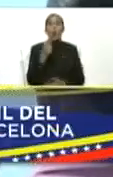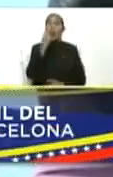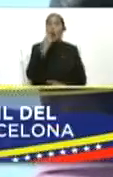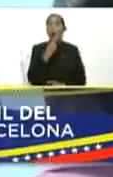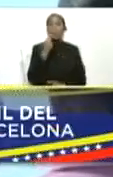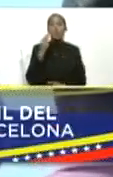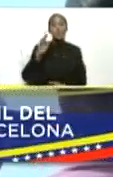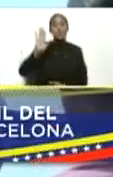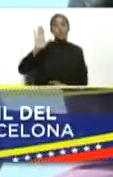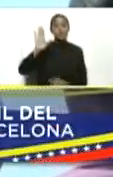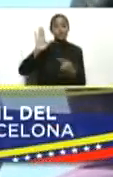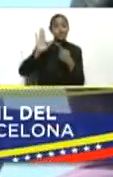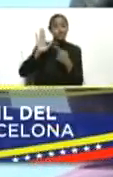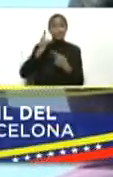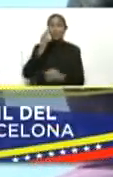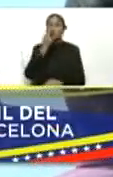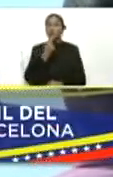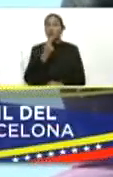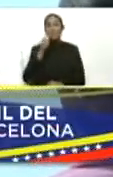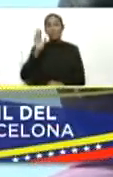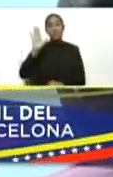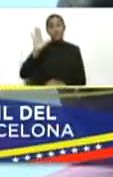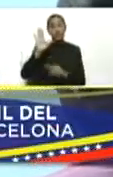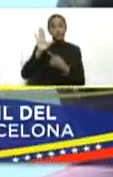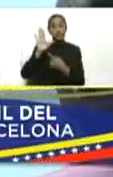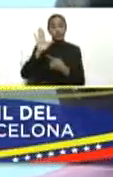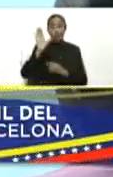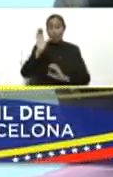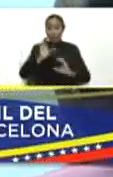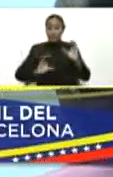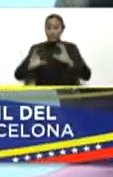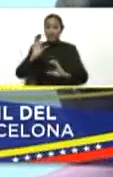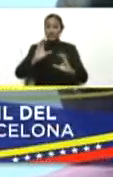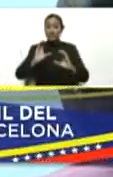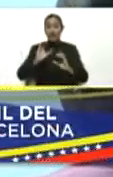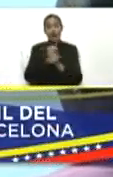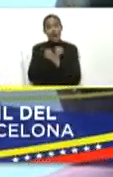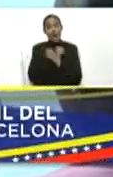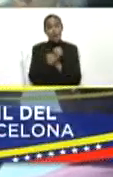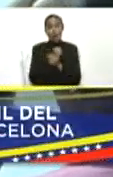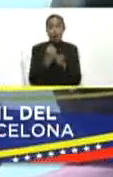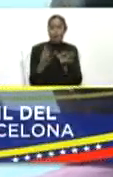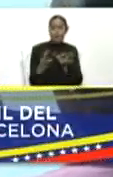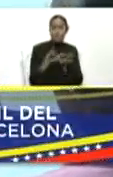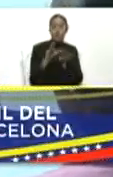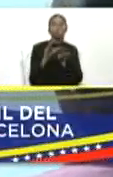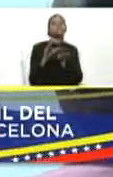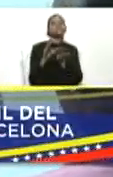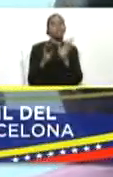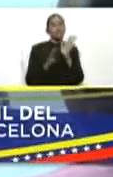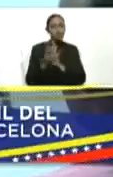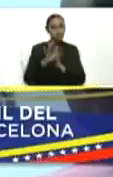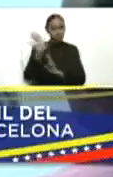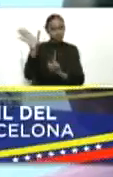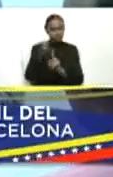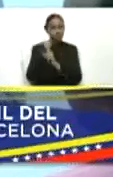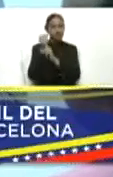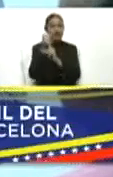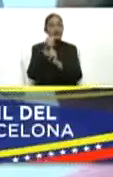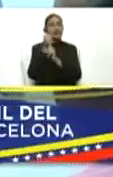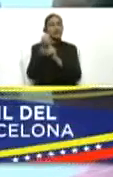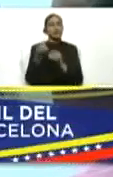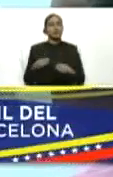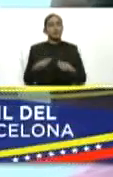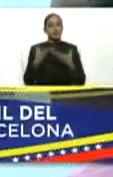Yo resumiría, con la ciencia y con el amor, vamos lejos. Entrego formalmente,